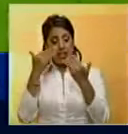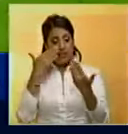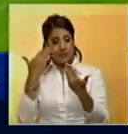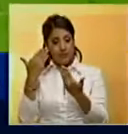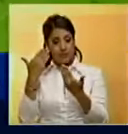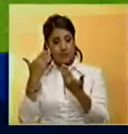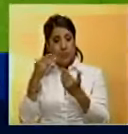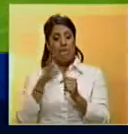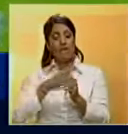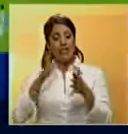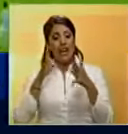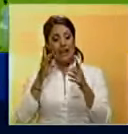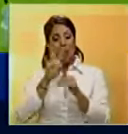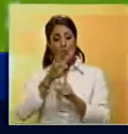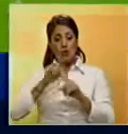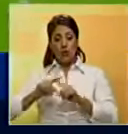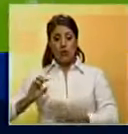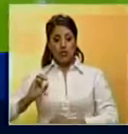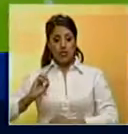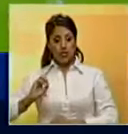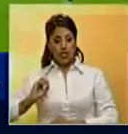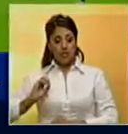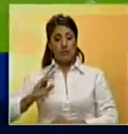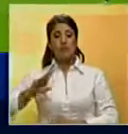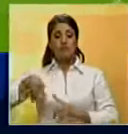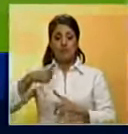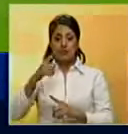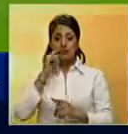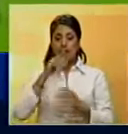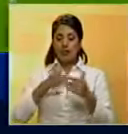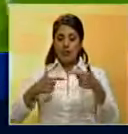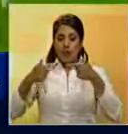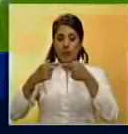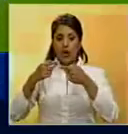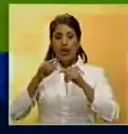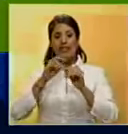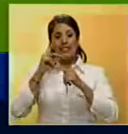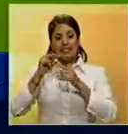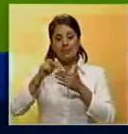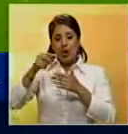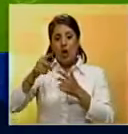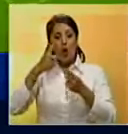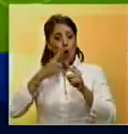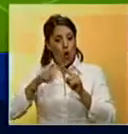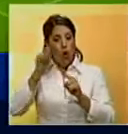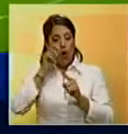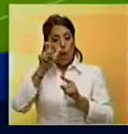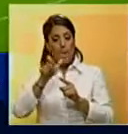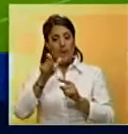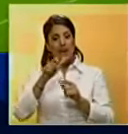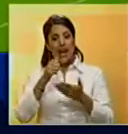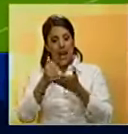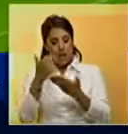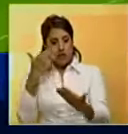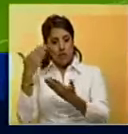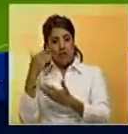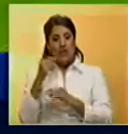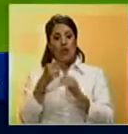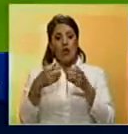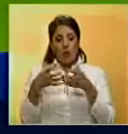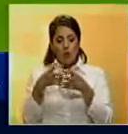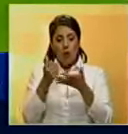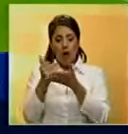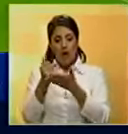global tras ganar la ida 4-0. Iago Aspas marcó en 2 ocasiones para el Celta, mientras que Verbanega y Konoplyanka marcaron por el